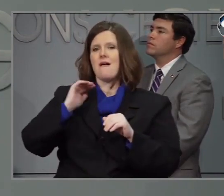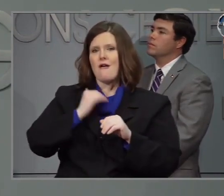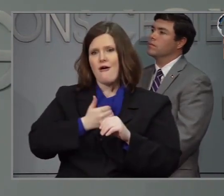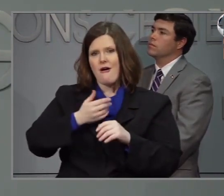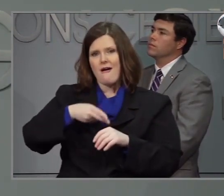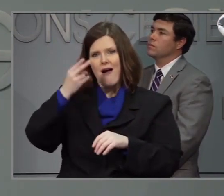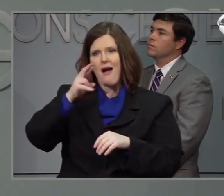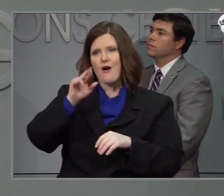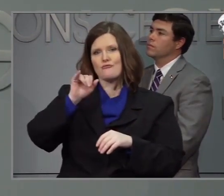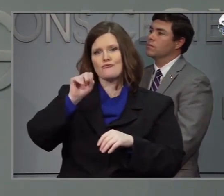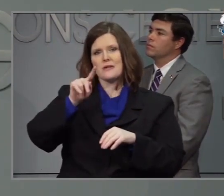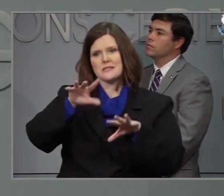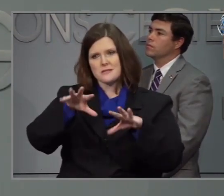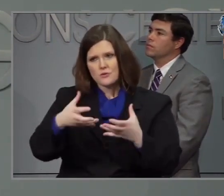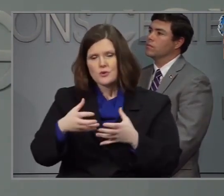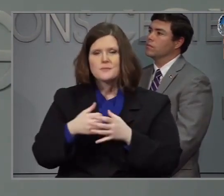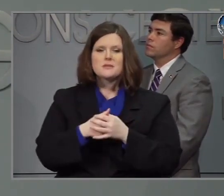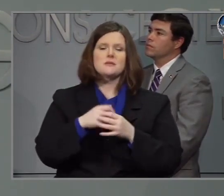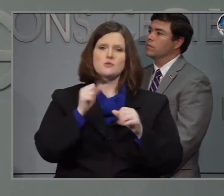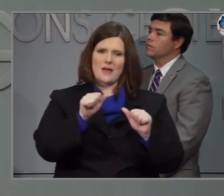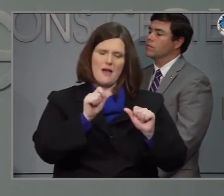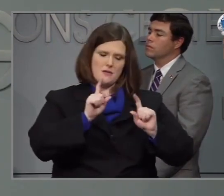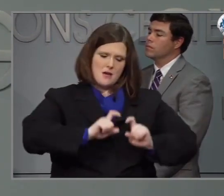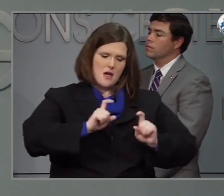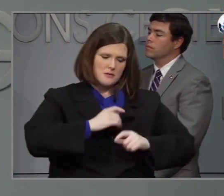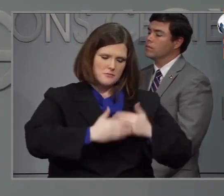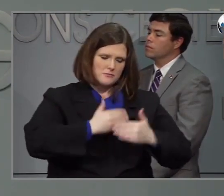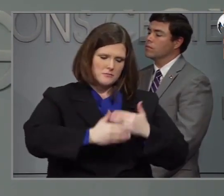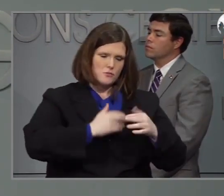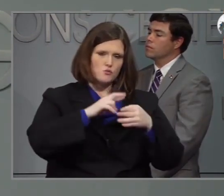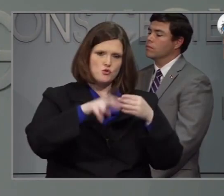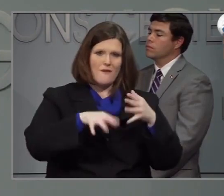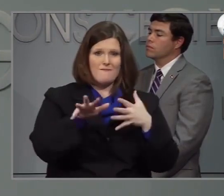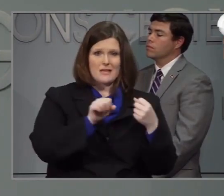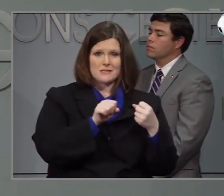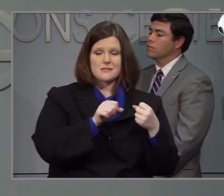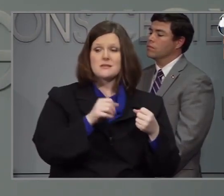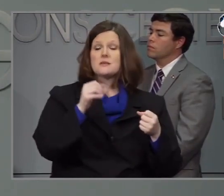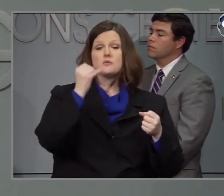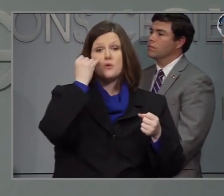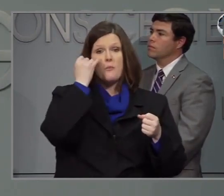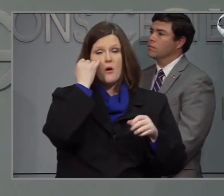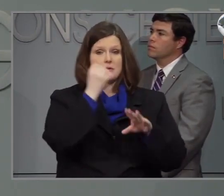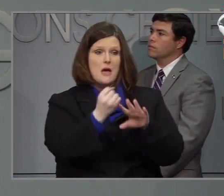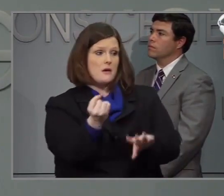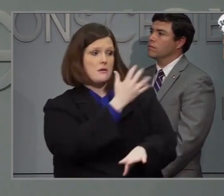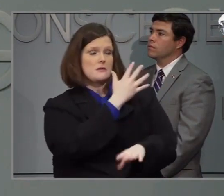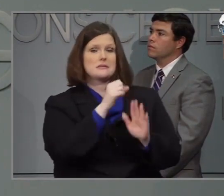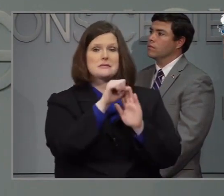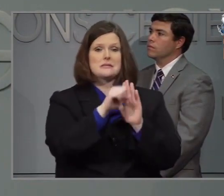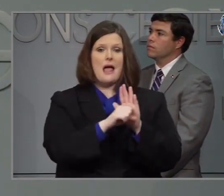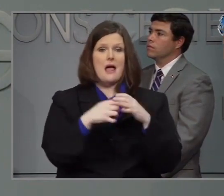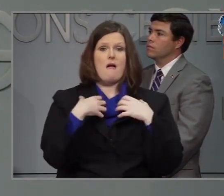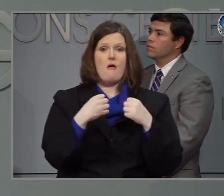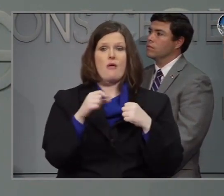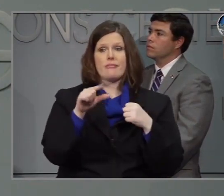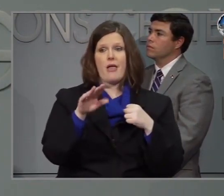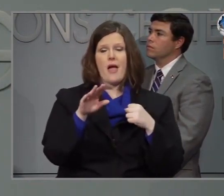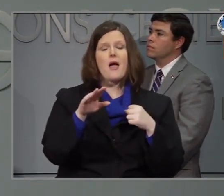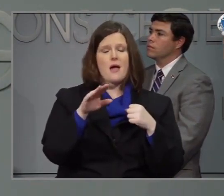o personal de alto riesgo para poder procesarlos un poco más rápido en vez de enviar las pruebas al